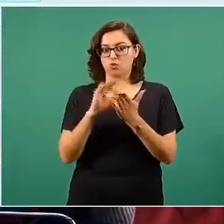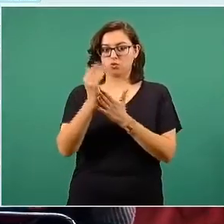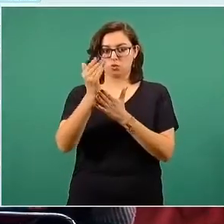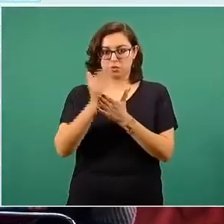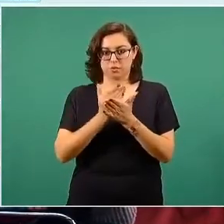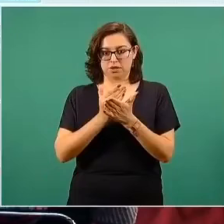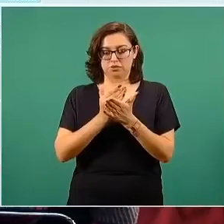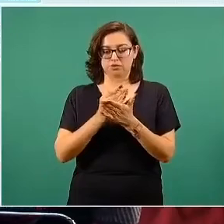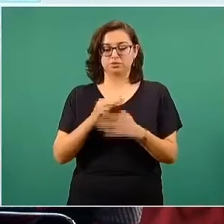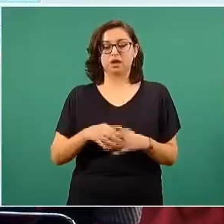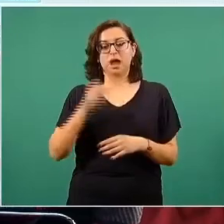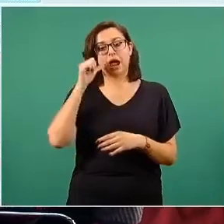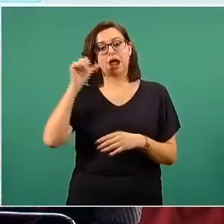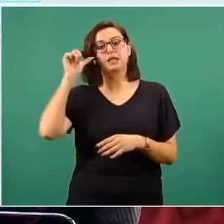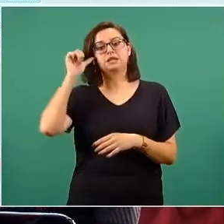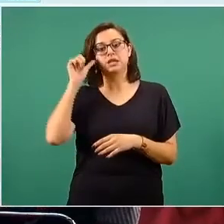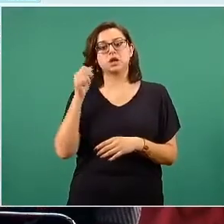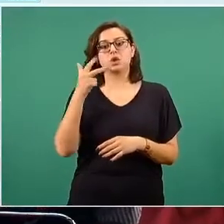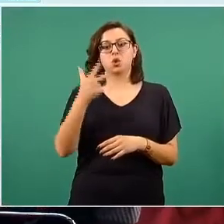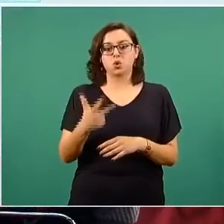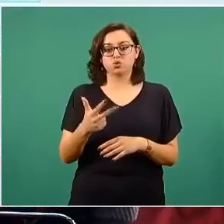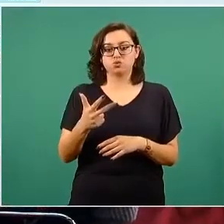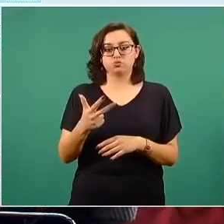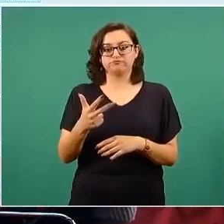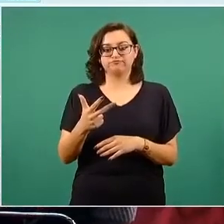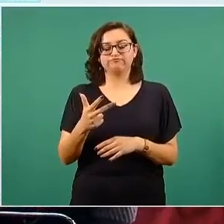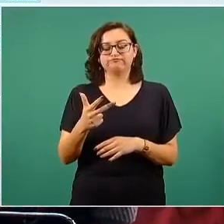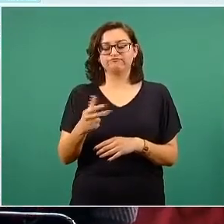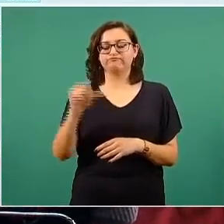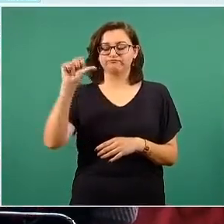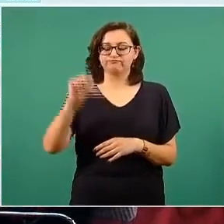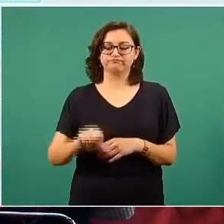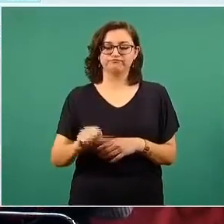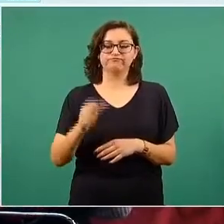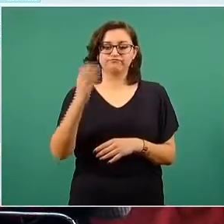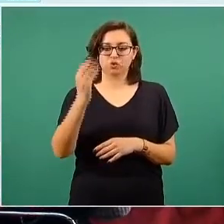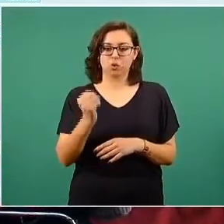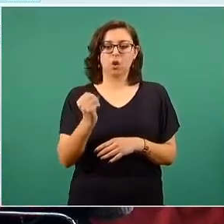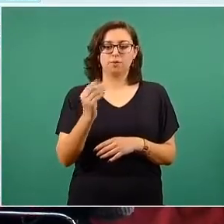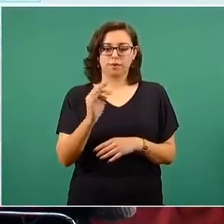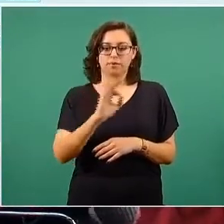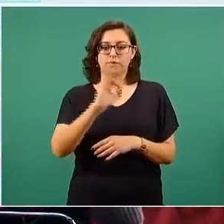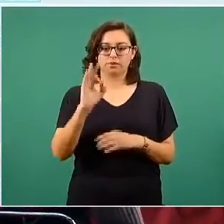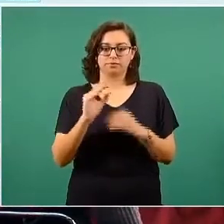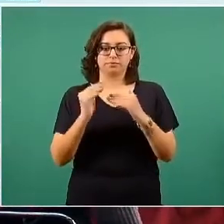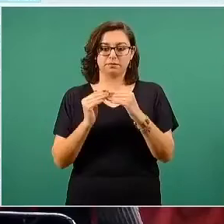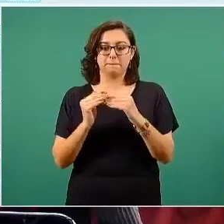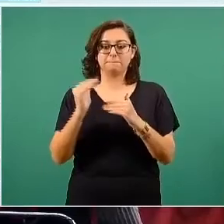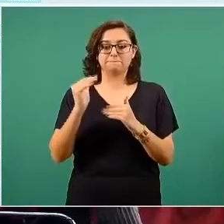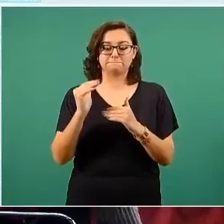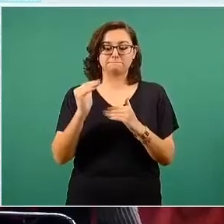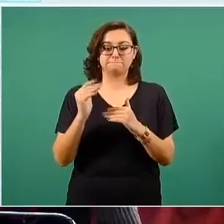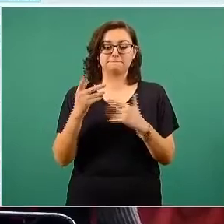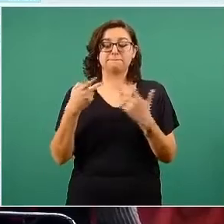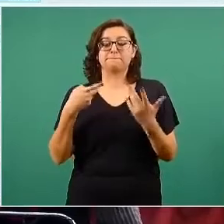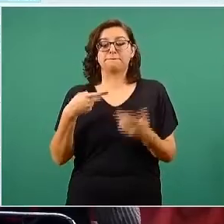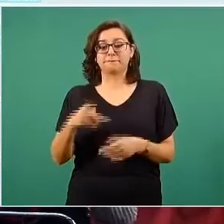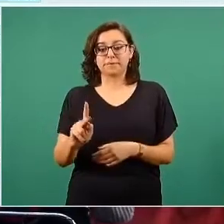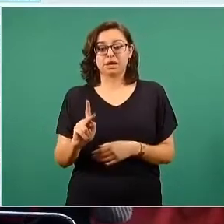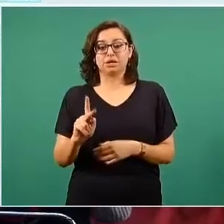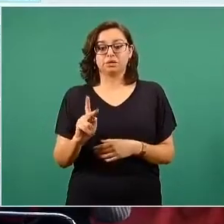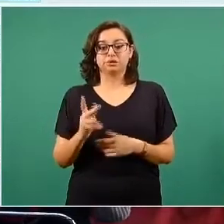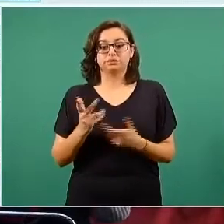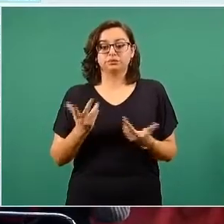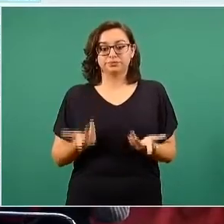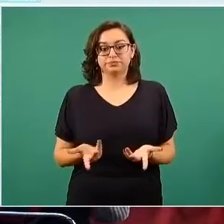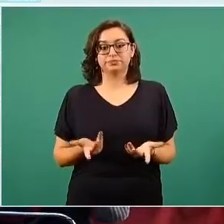de crecimiento. Ayer teníamos 8, hoy tenemos un crecimiento de 9%, pero para fines del comportamiento pues